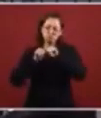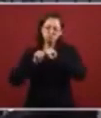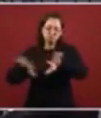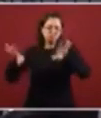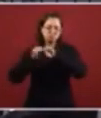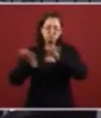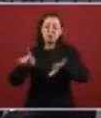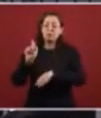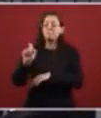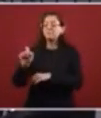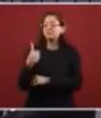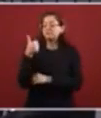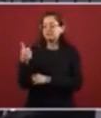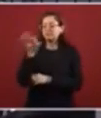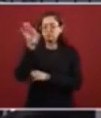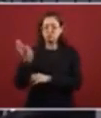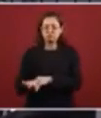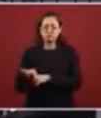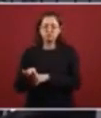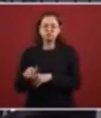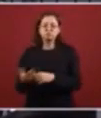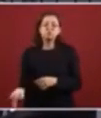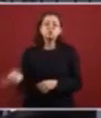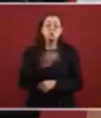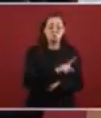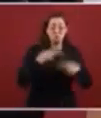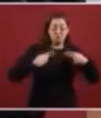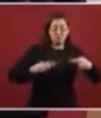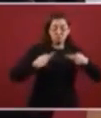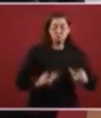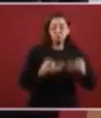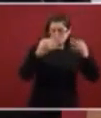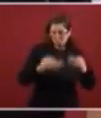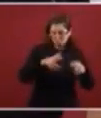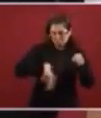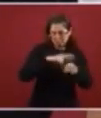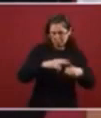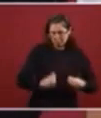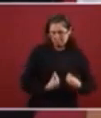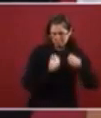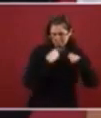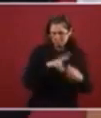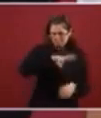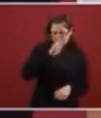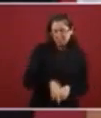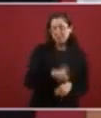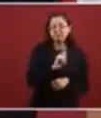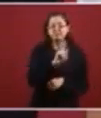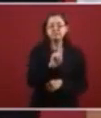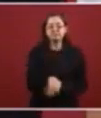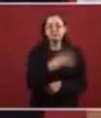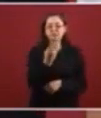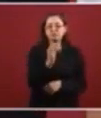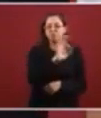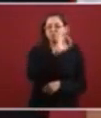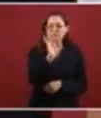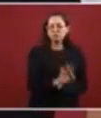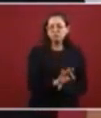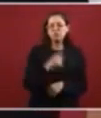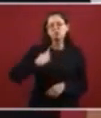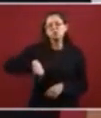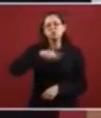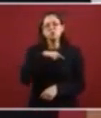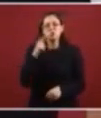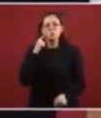del 26 por ciento y usuarios normales del 20 del 74 por ciento nosotros identificamos